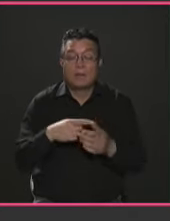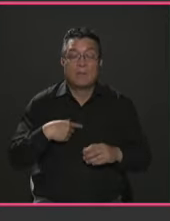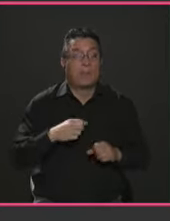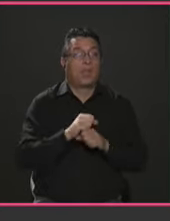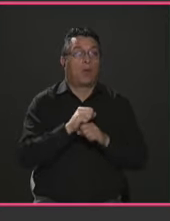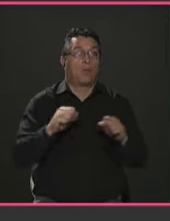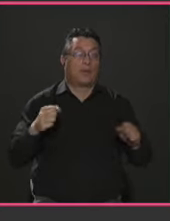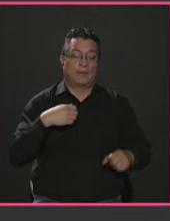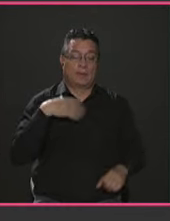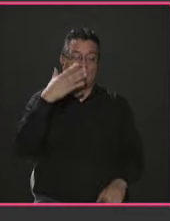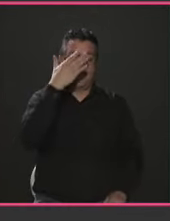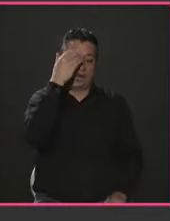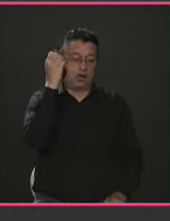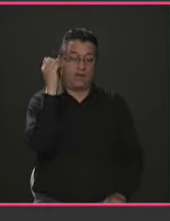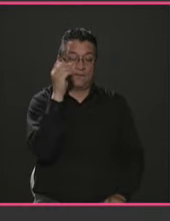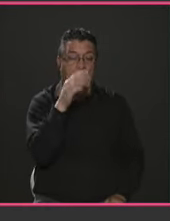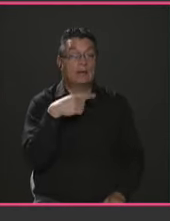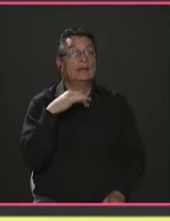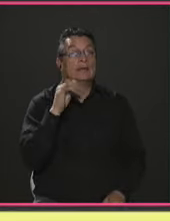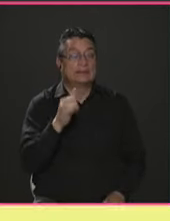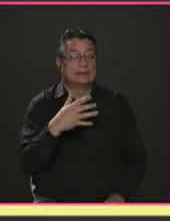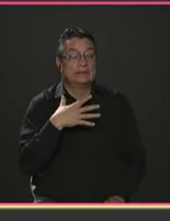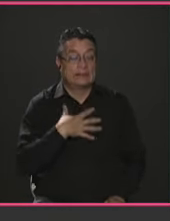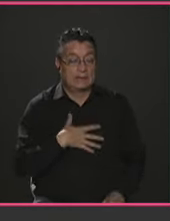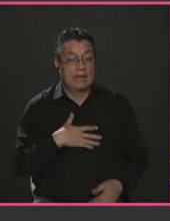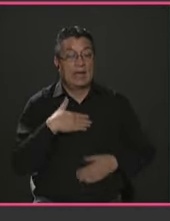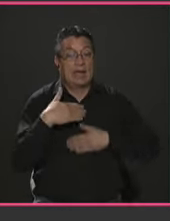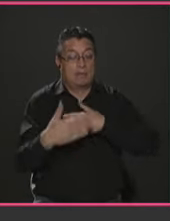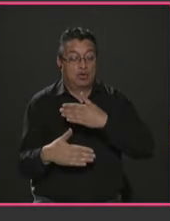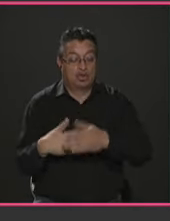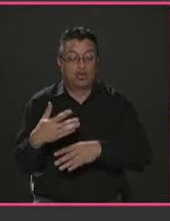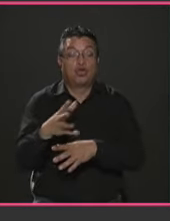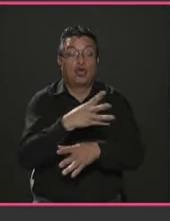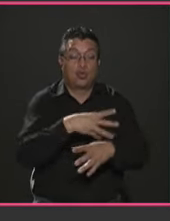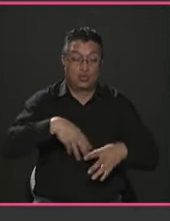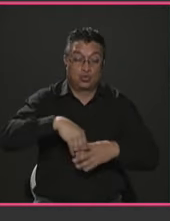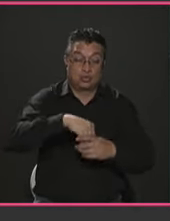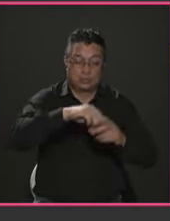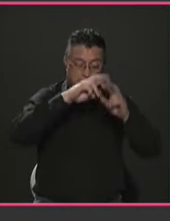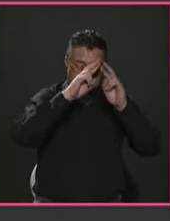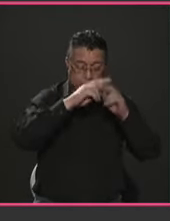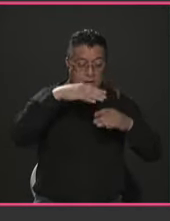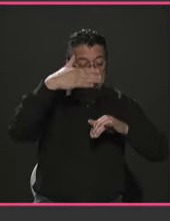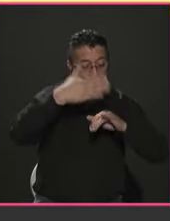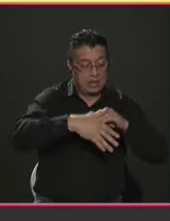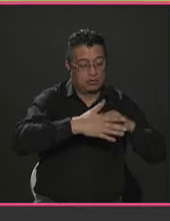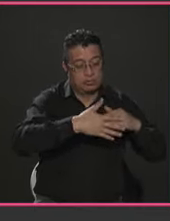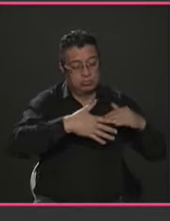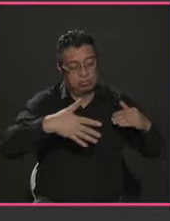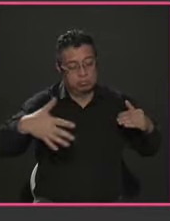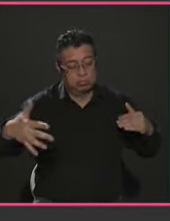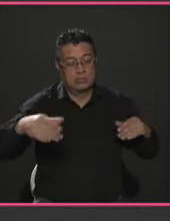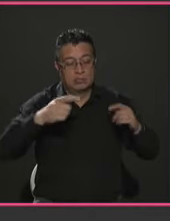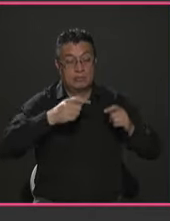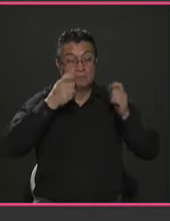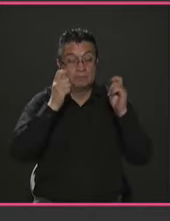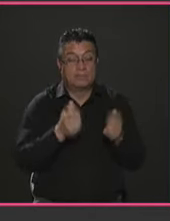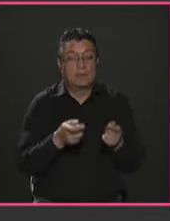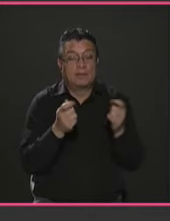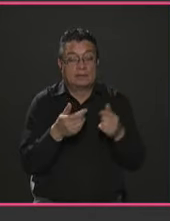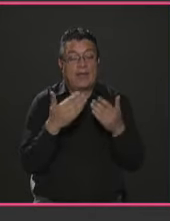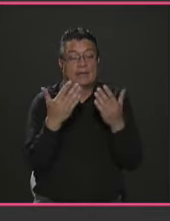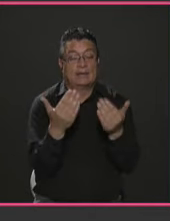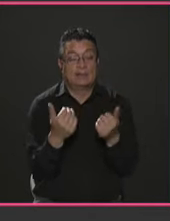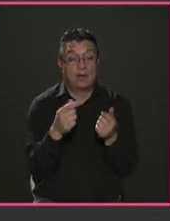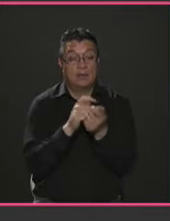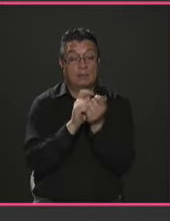podemos olvidar Si queremos procesos inclusivos en el mediano y largo plazo necesitamos desarrollar competencias la